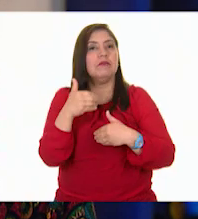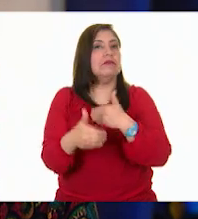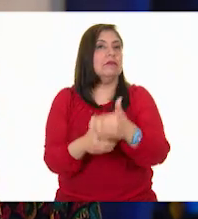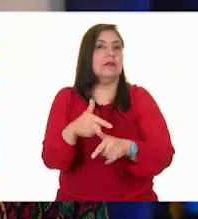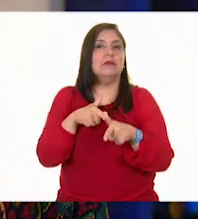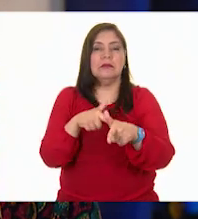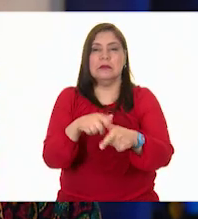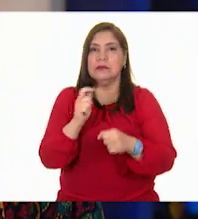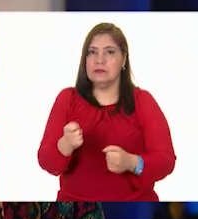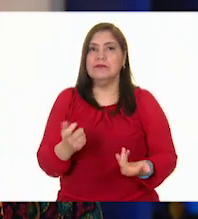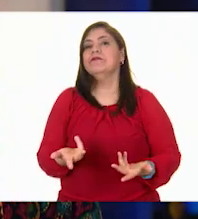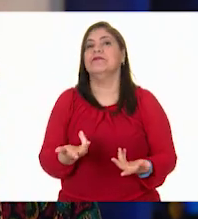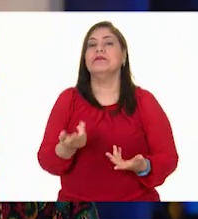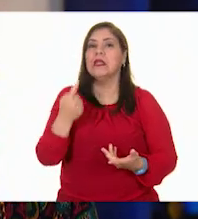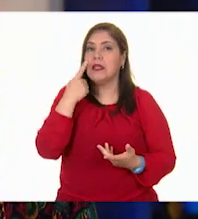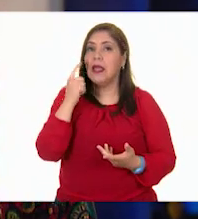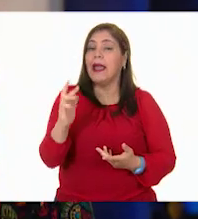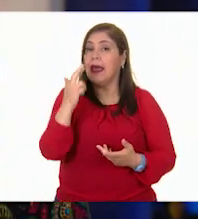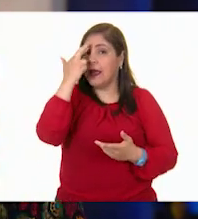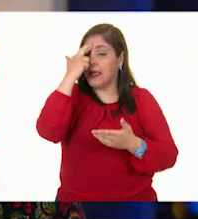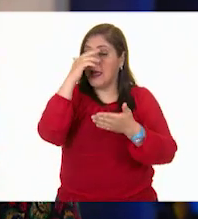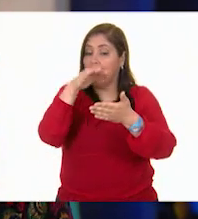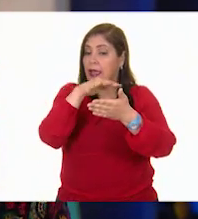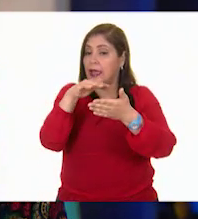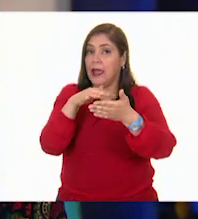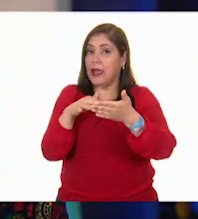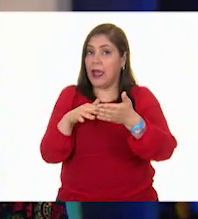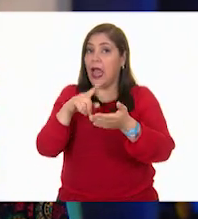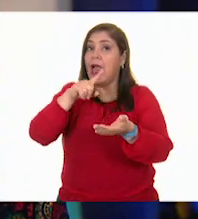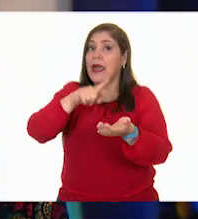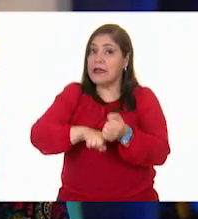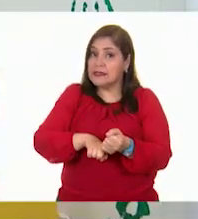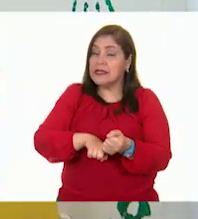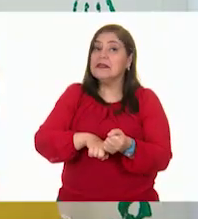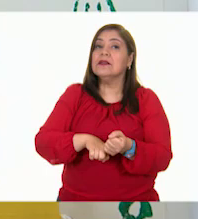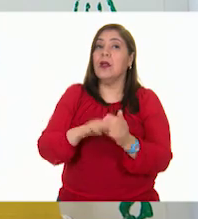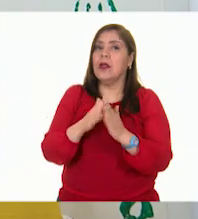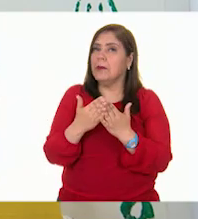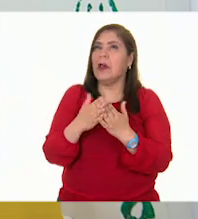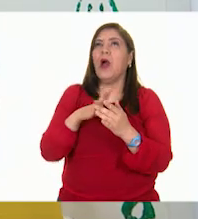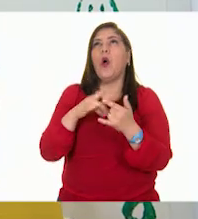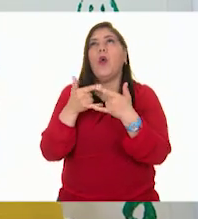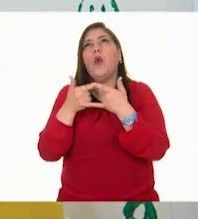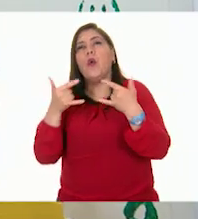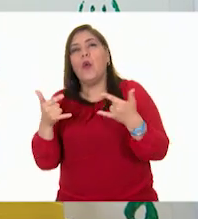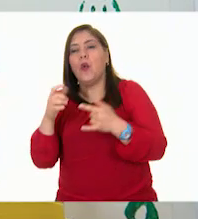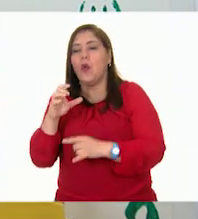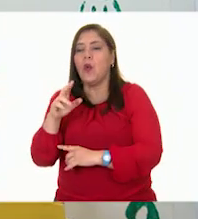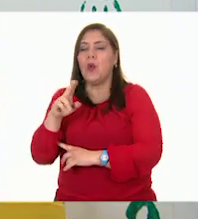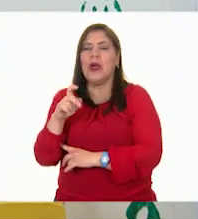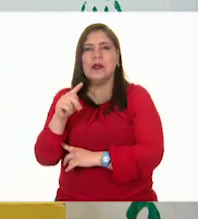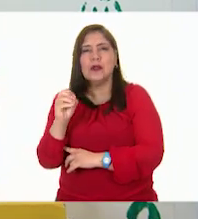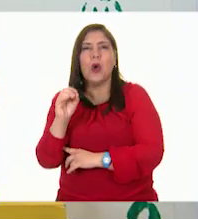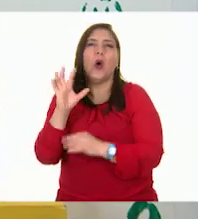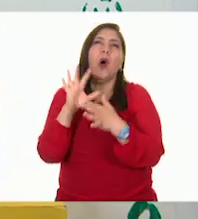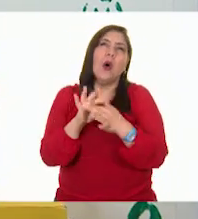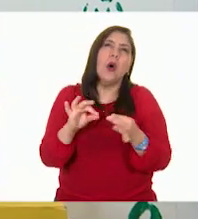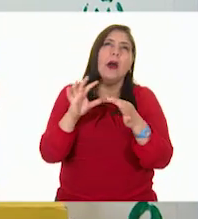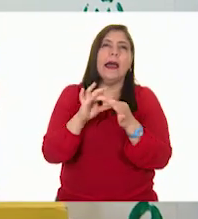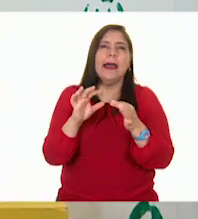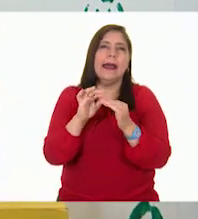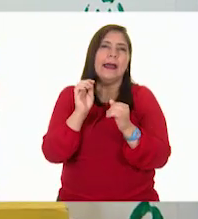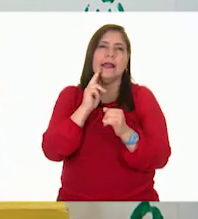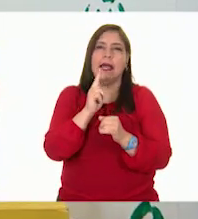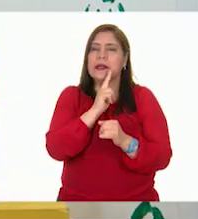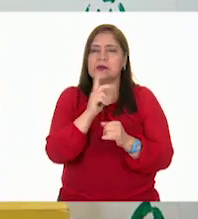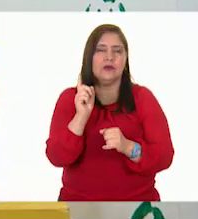los textos que están dentro de este libro no son cuentos o narraciones, son textos informativos que